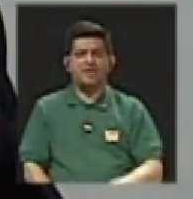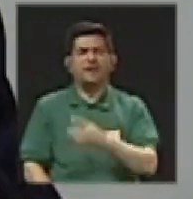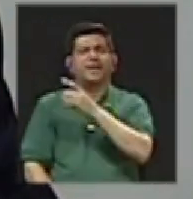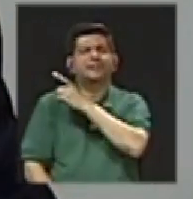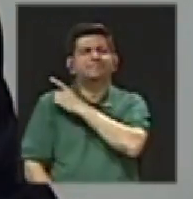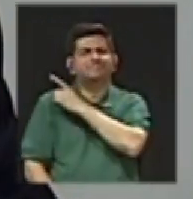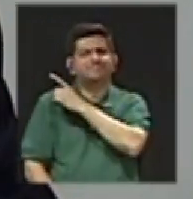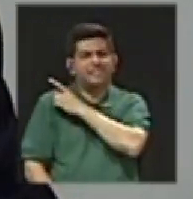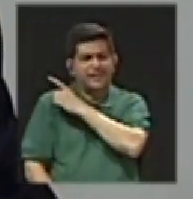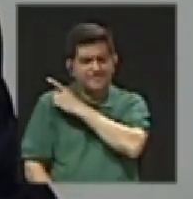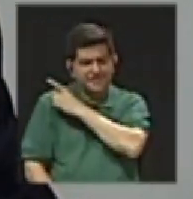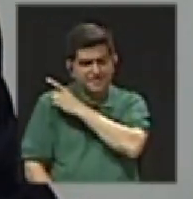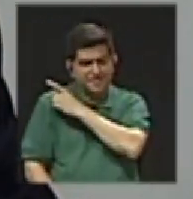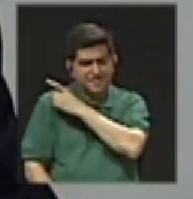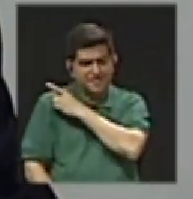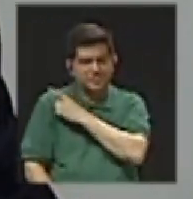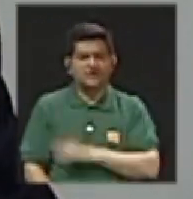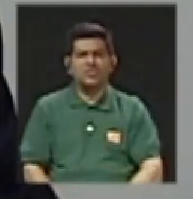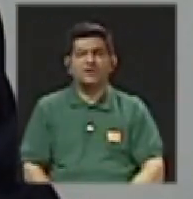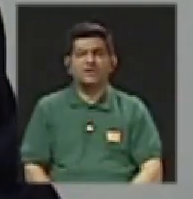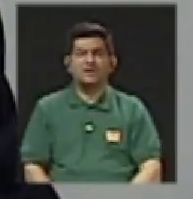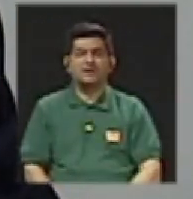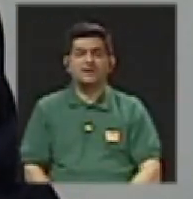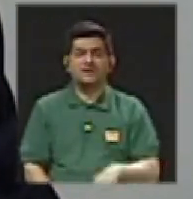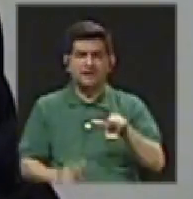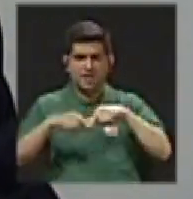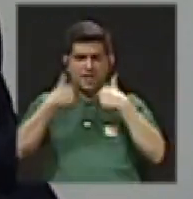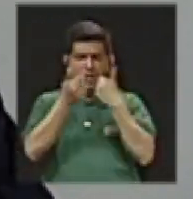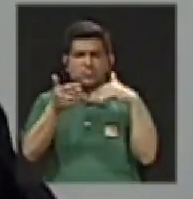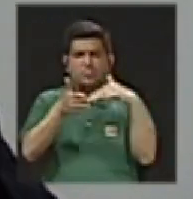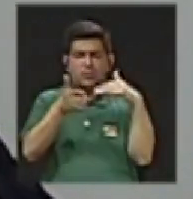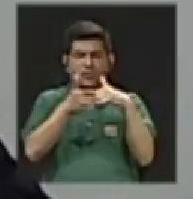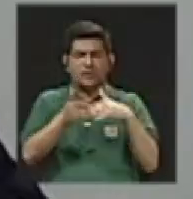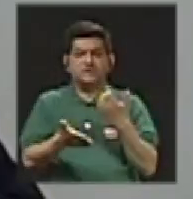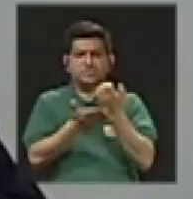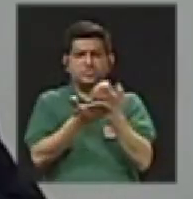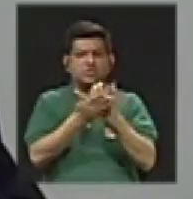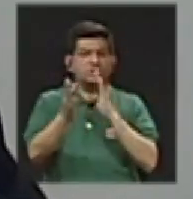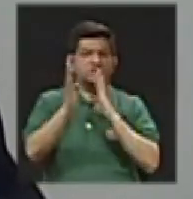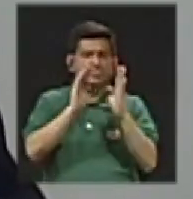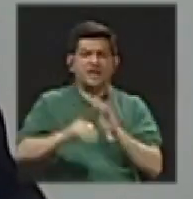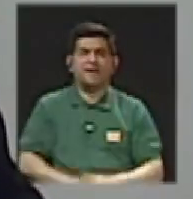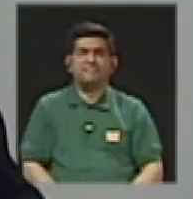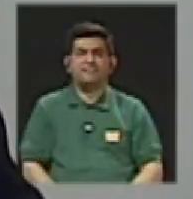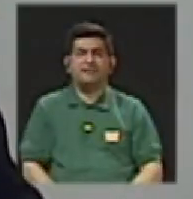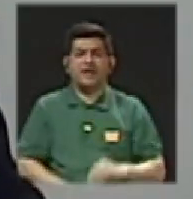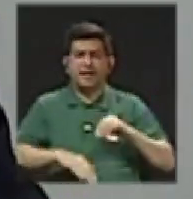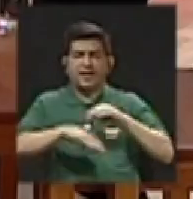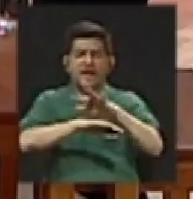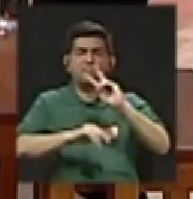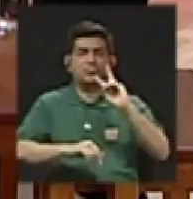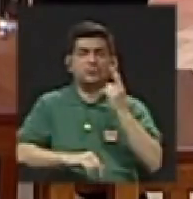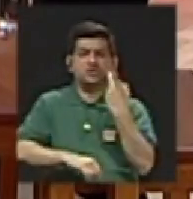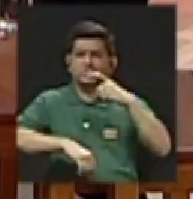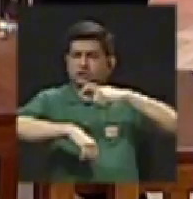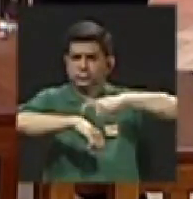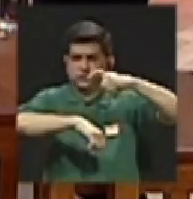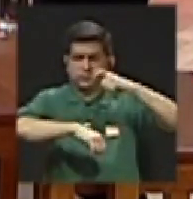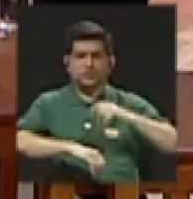director de la División de Estudios Económicos, cuando habla de los efectos de segunda ronda.